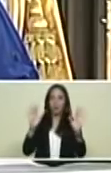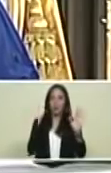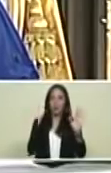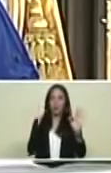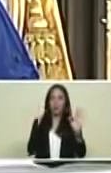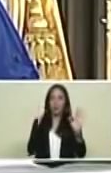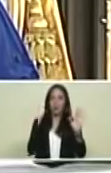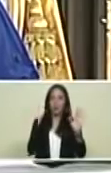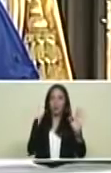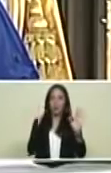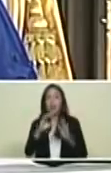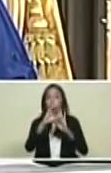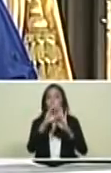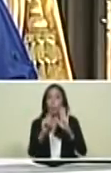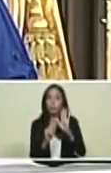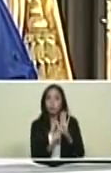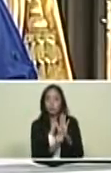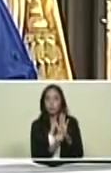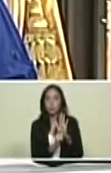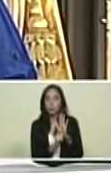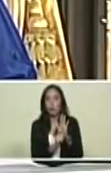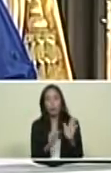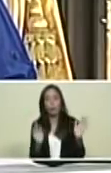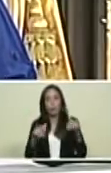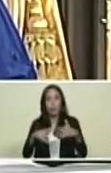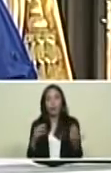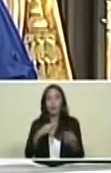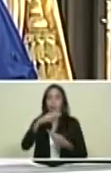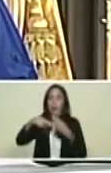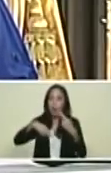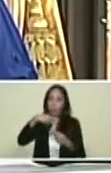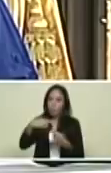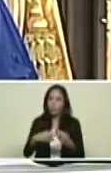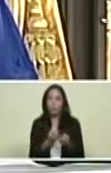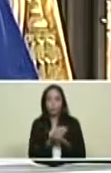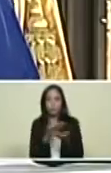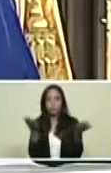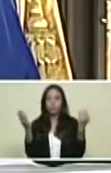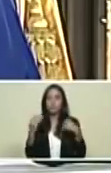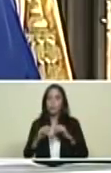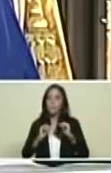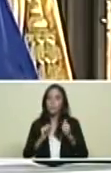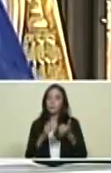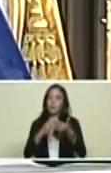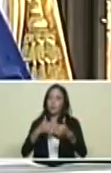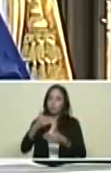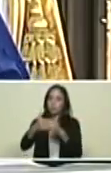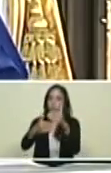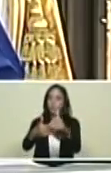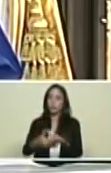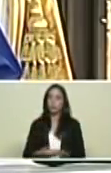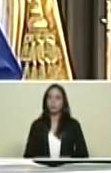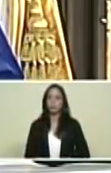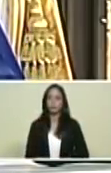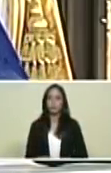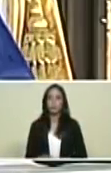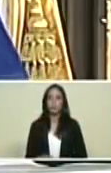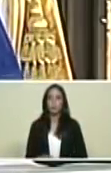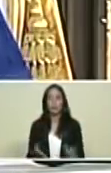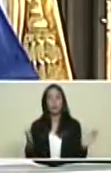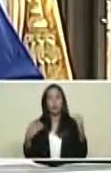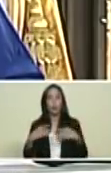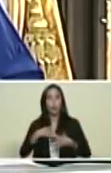es institucional que la revolución bolivariana ha llevado adelante con